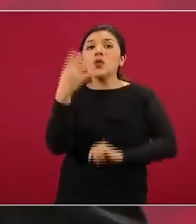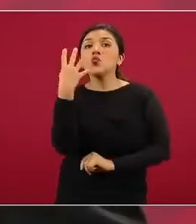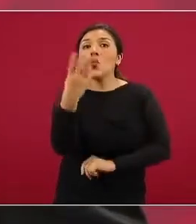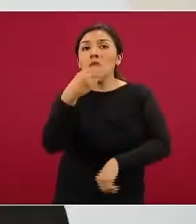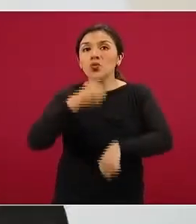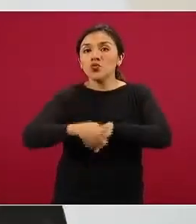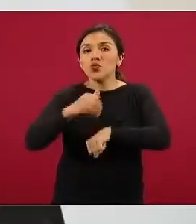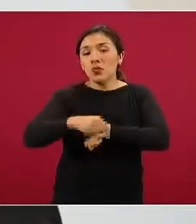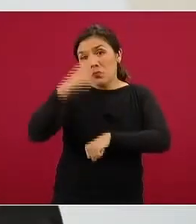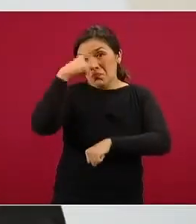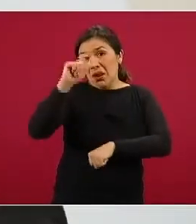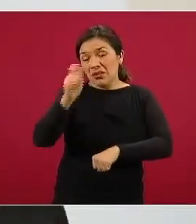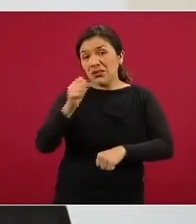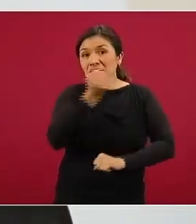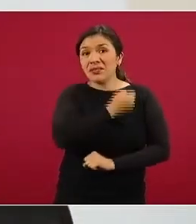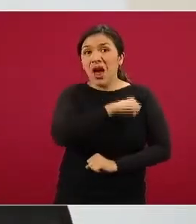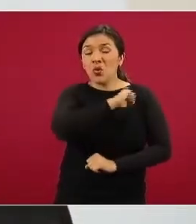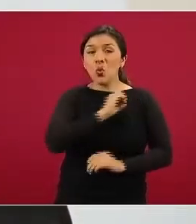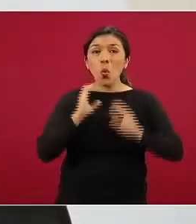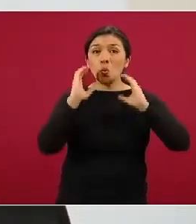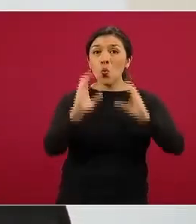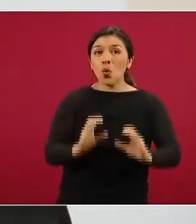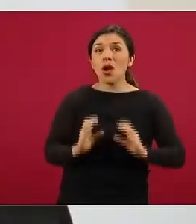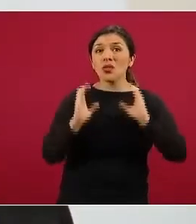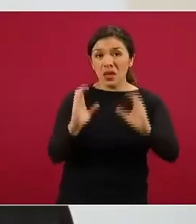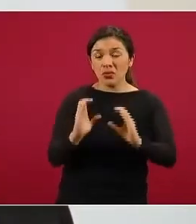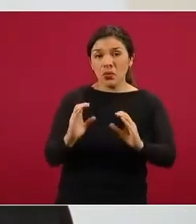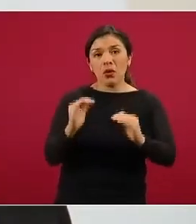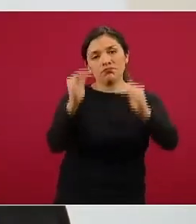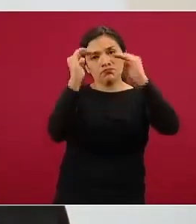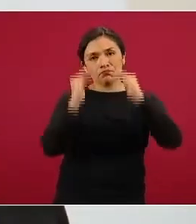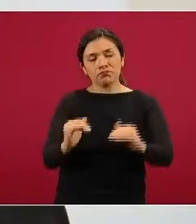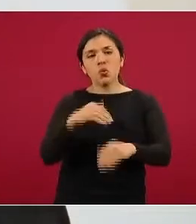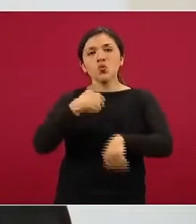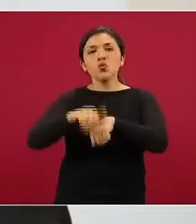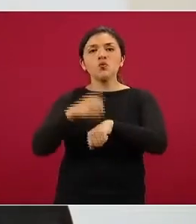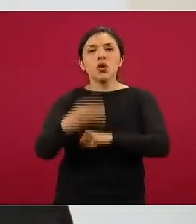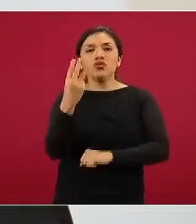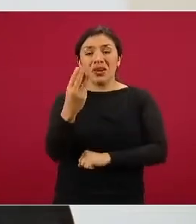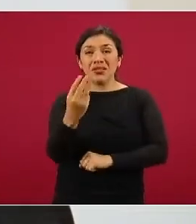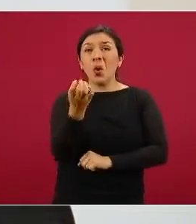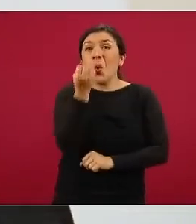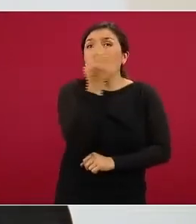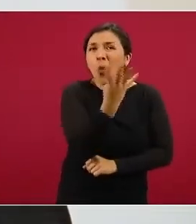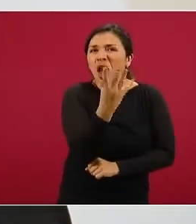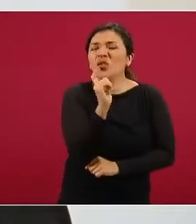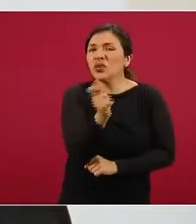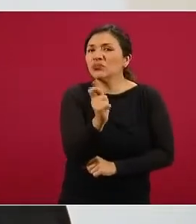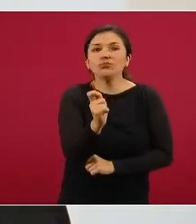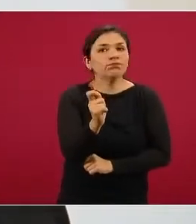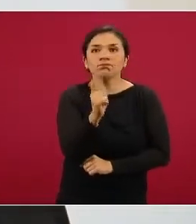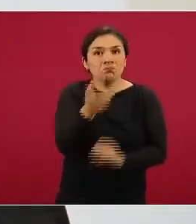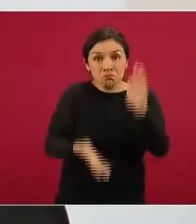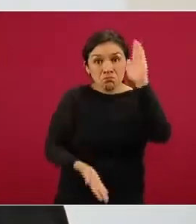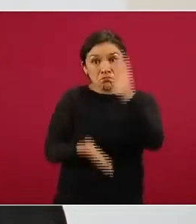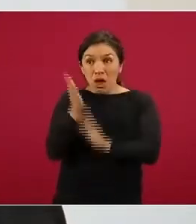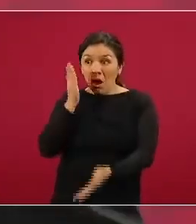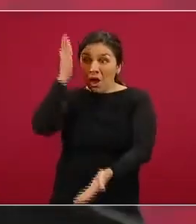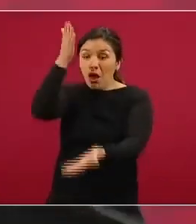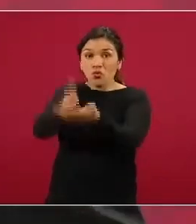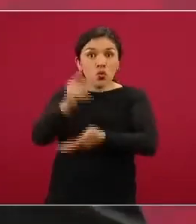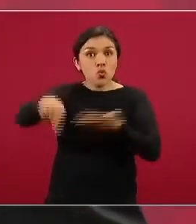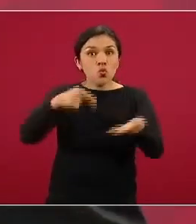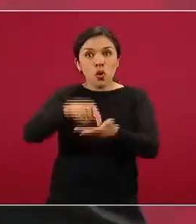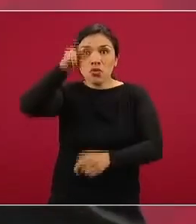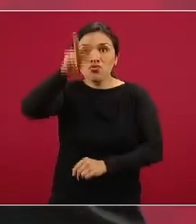materia de salud a alerta 3, es decir, alerta 4 es no vayas a tal